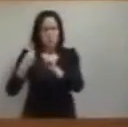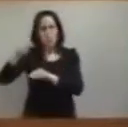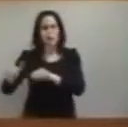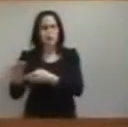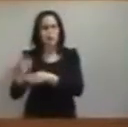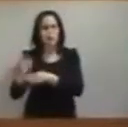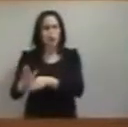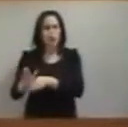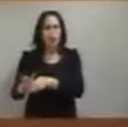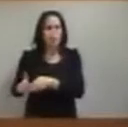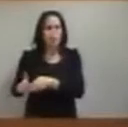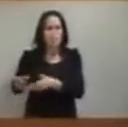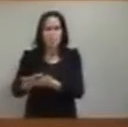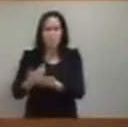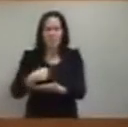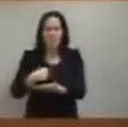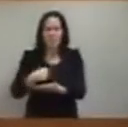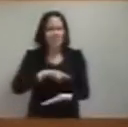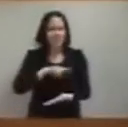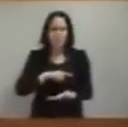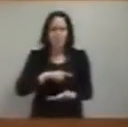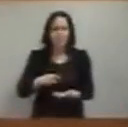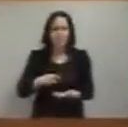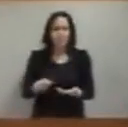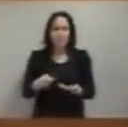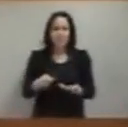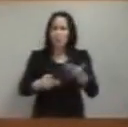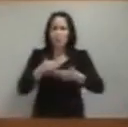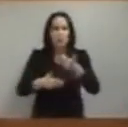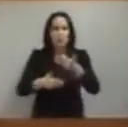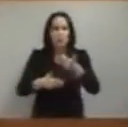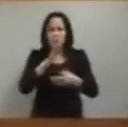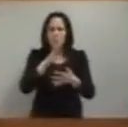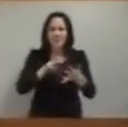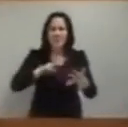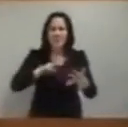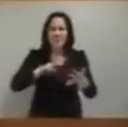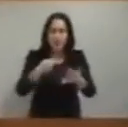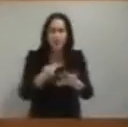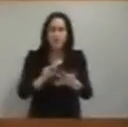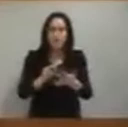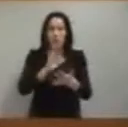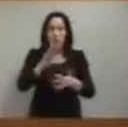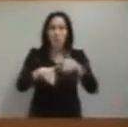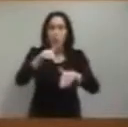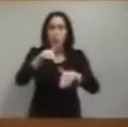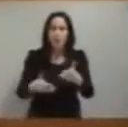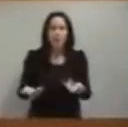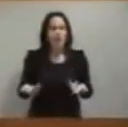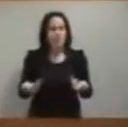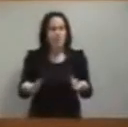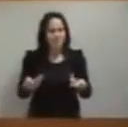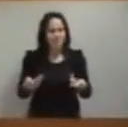la sensación de que los procesos de transparencia y de concurrencia de esta sociedad no han